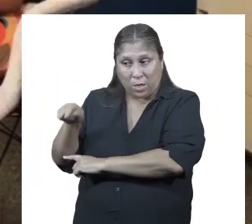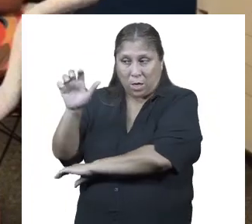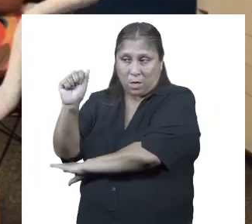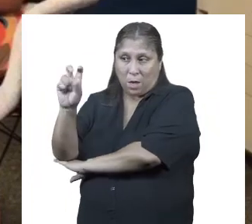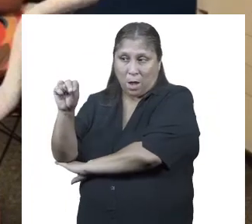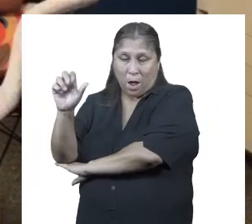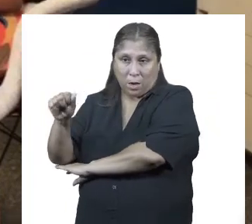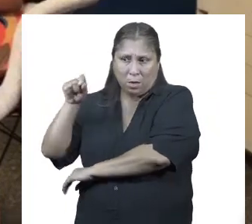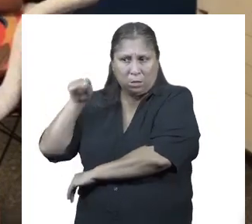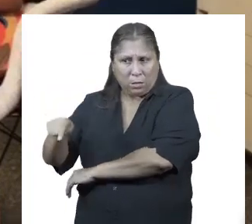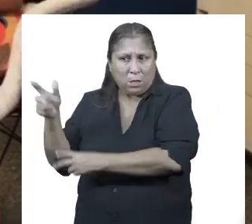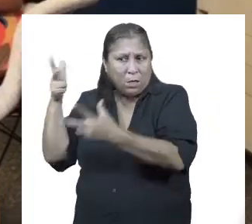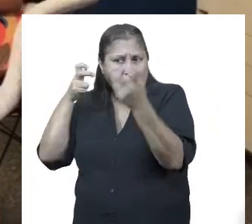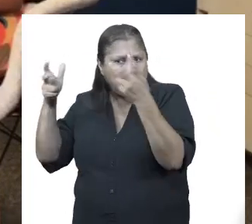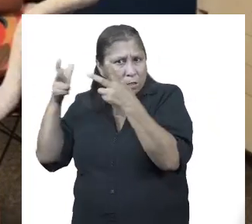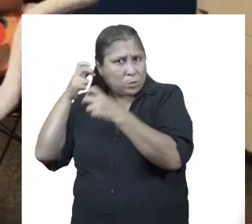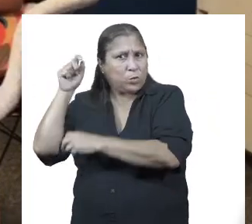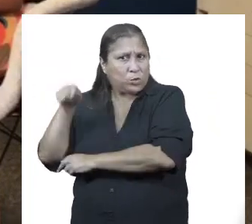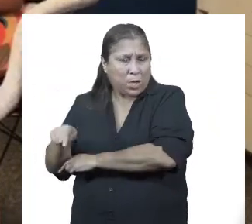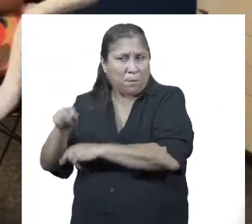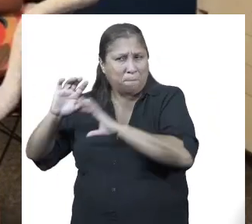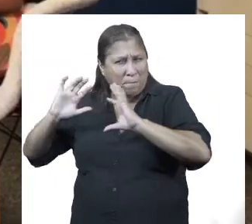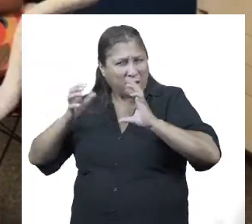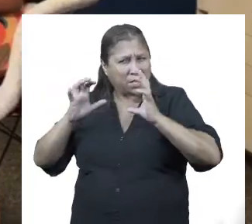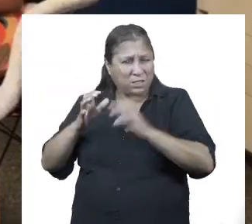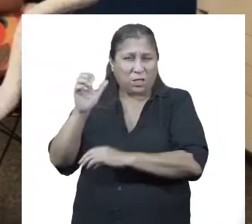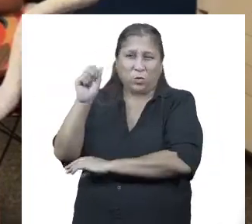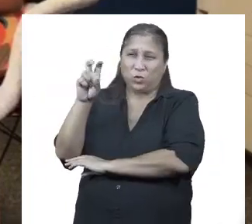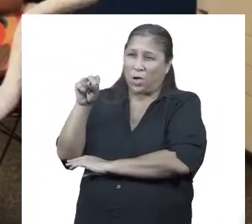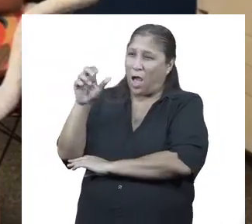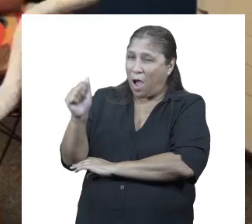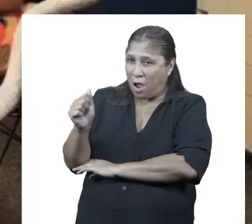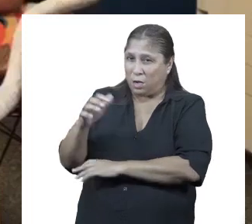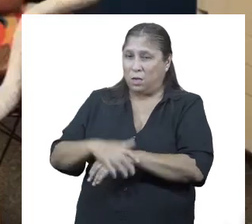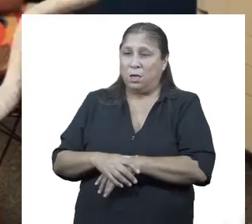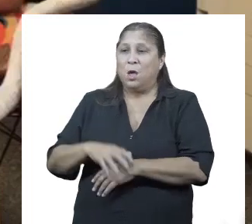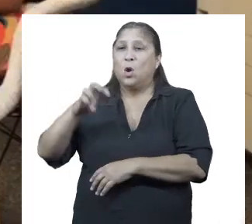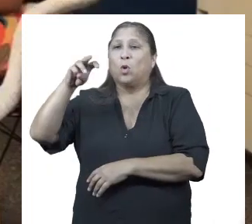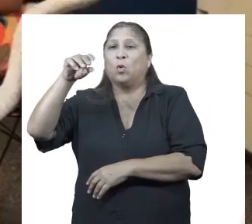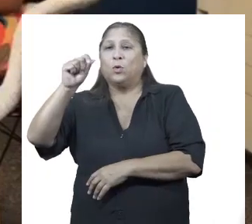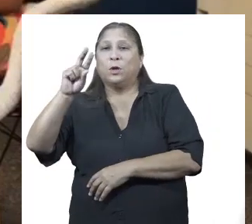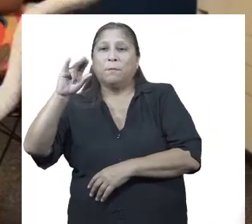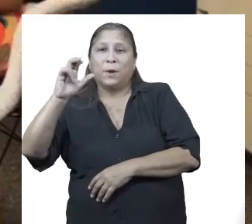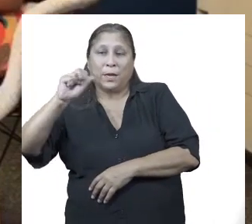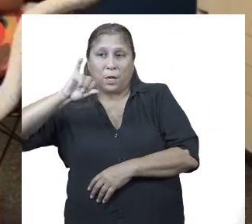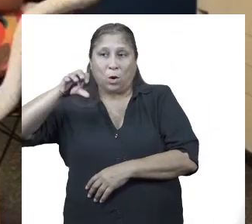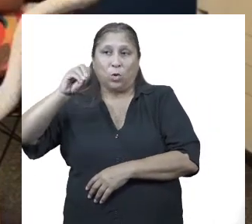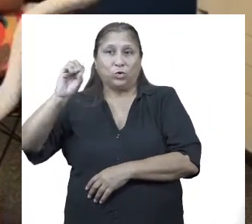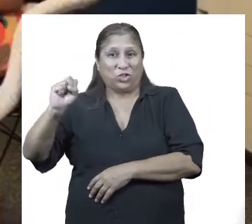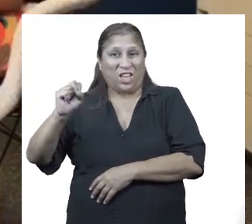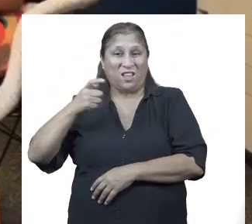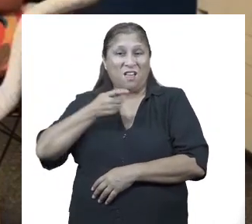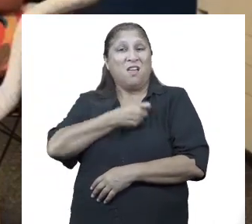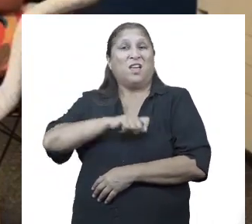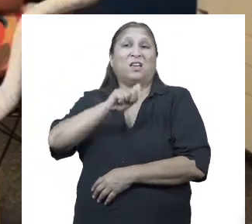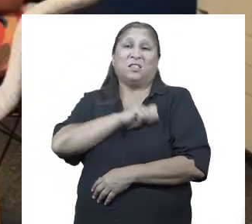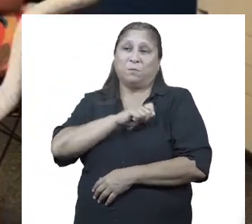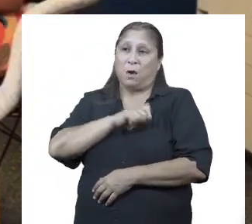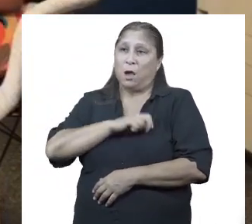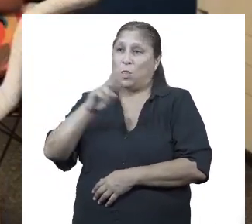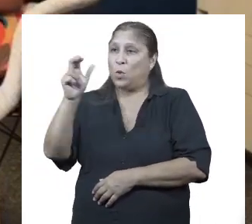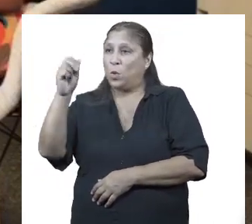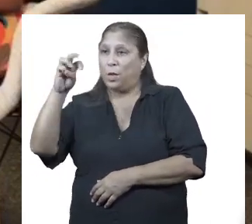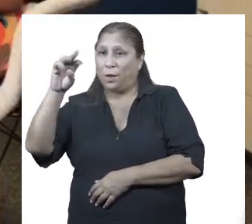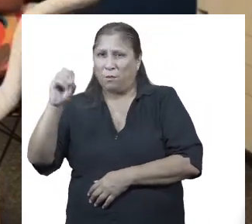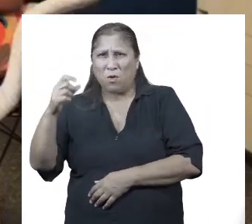Ana, escuchar el testimonio de casos como el de Ana, de casos como el de María José Carrasco en España, o el de Ramón San Pedro,